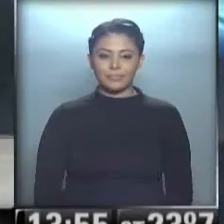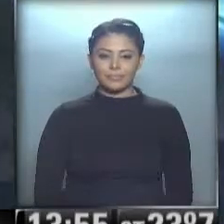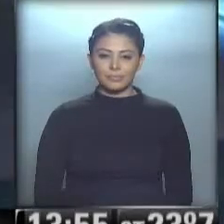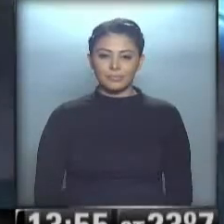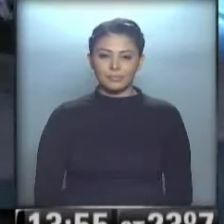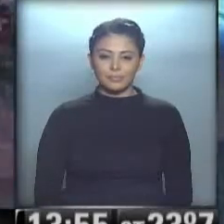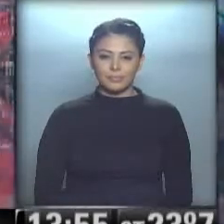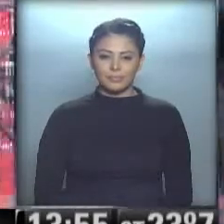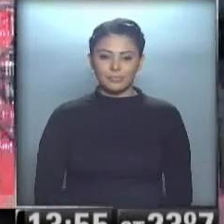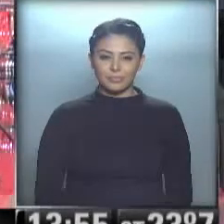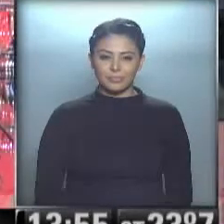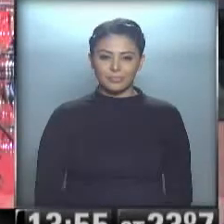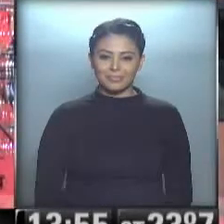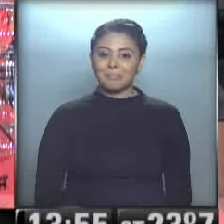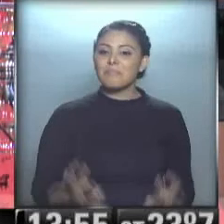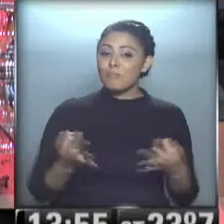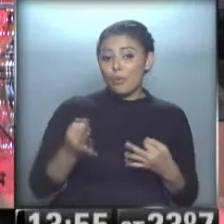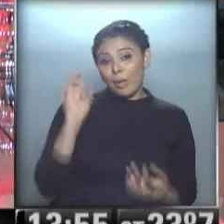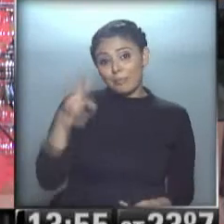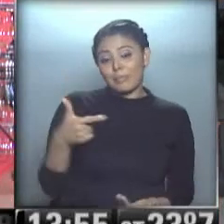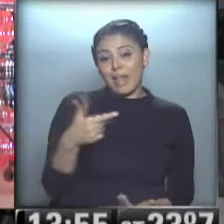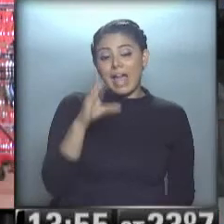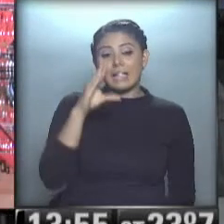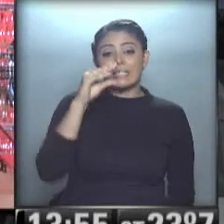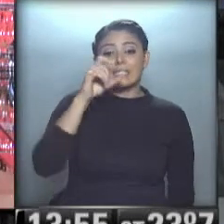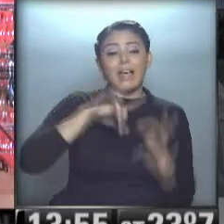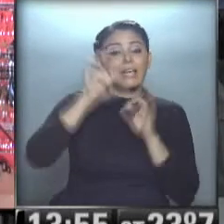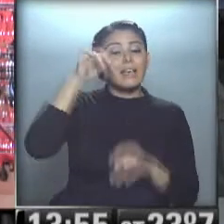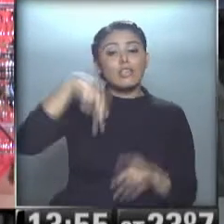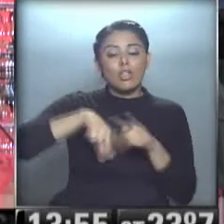Plan, ¿eh? El Chaqueño el domingo, la Sole el sábado.